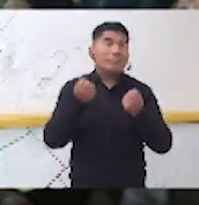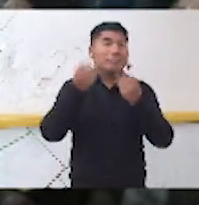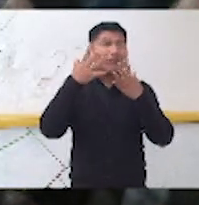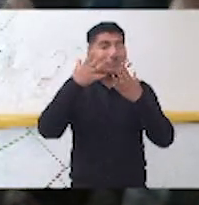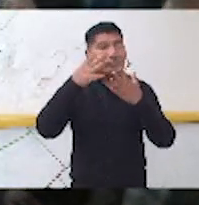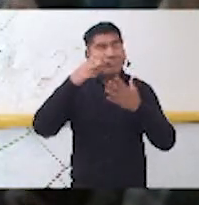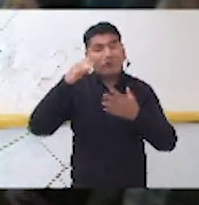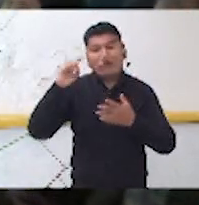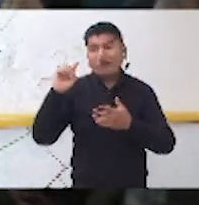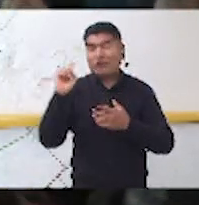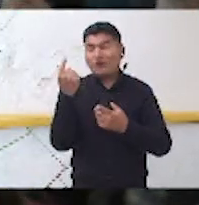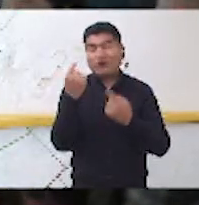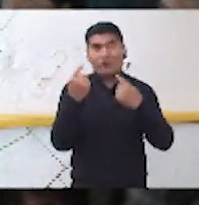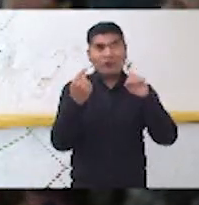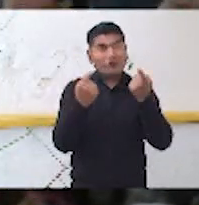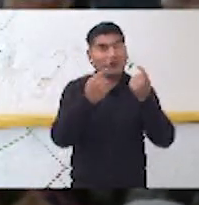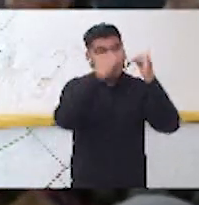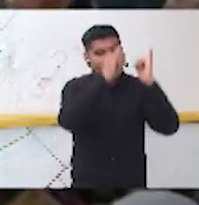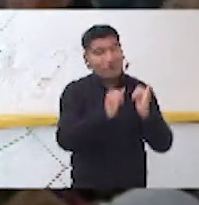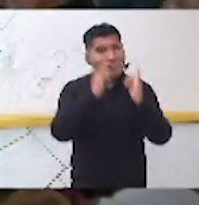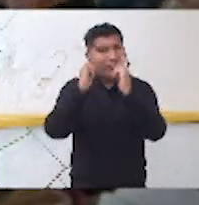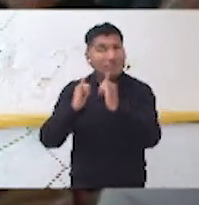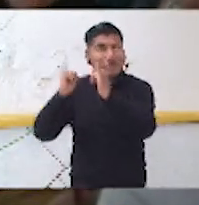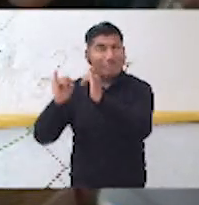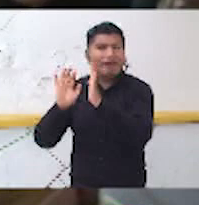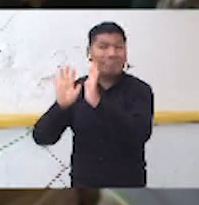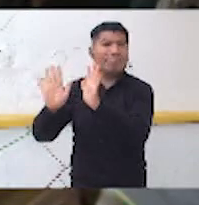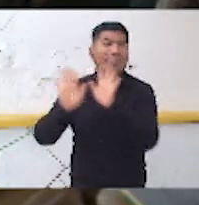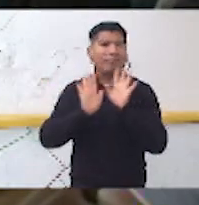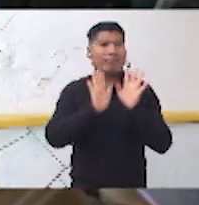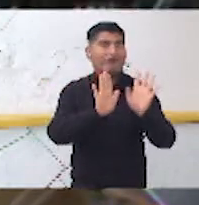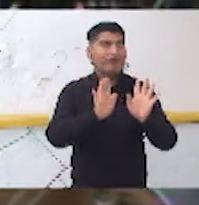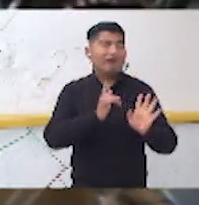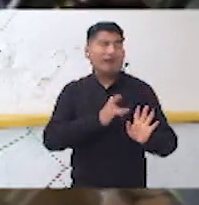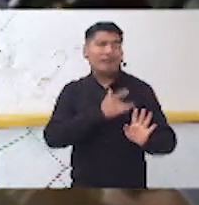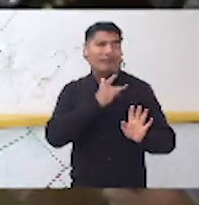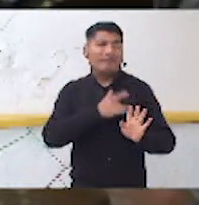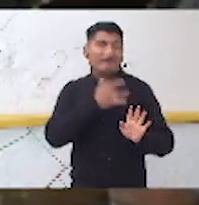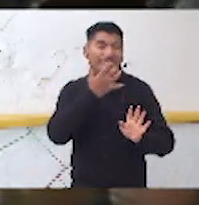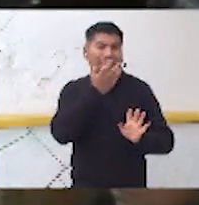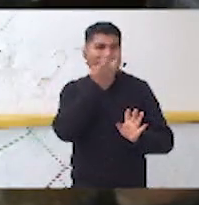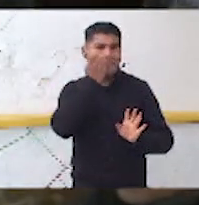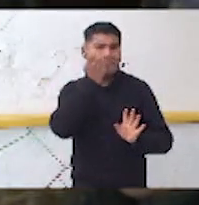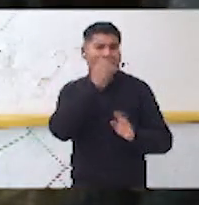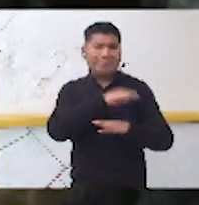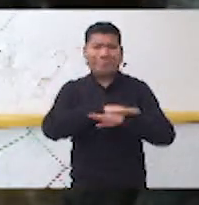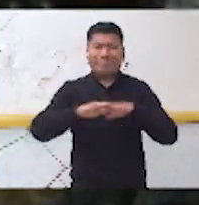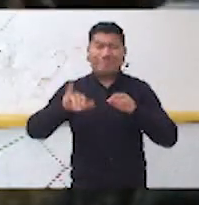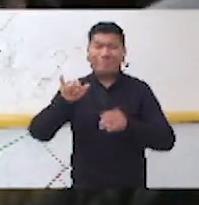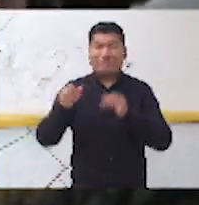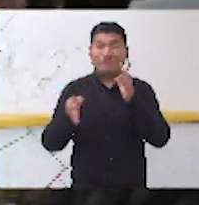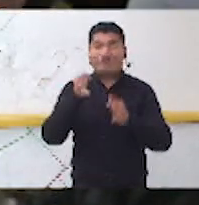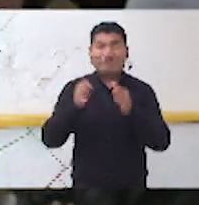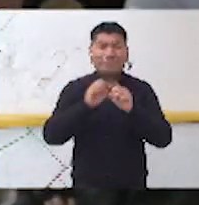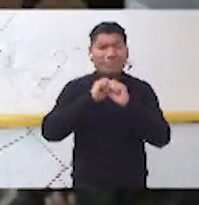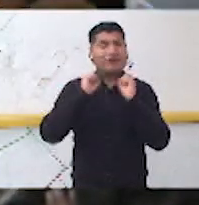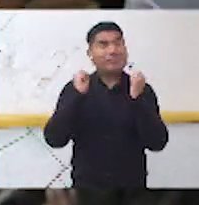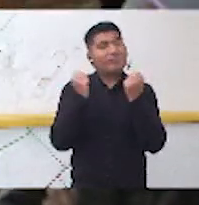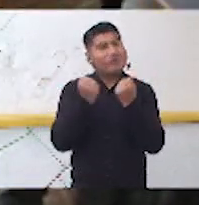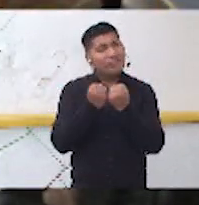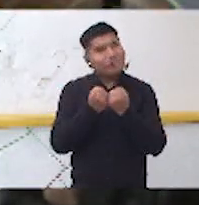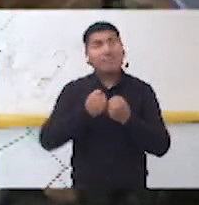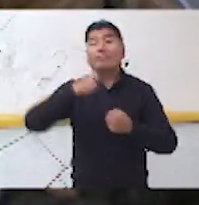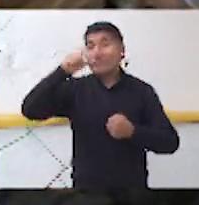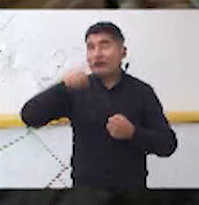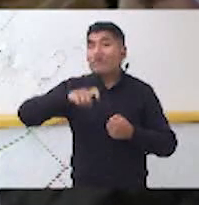soledad, individualista a veces, llenos de resentimientos y de injusticia social,